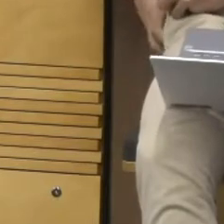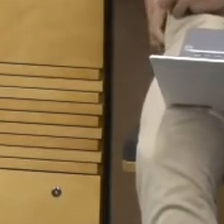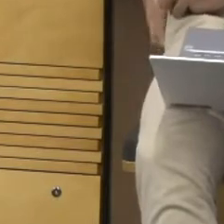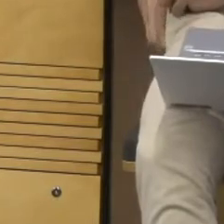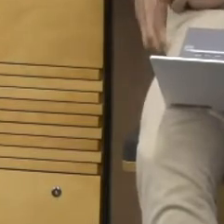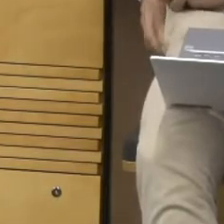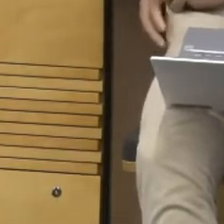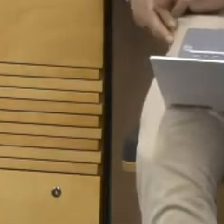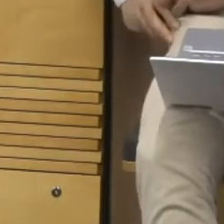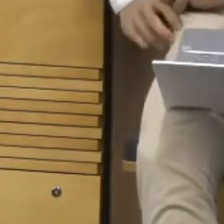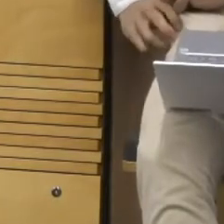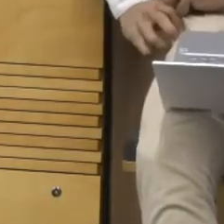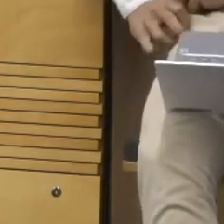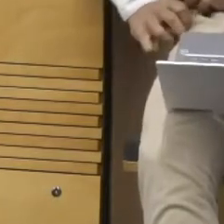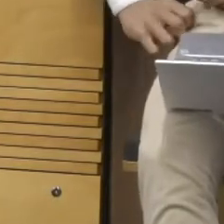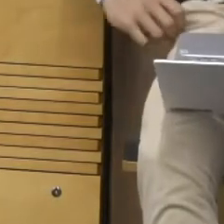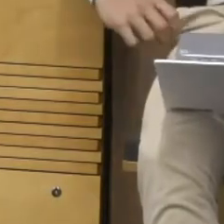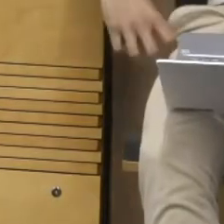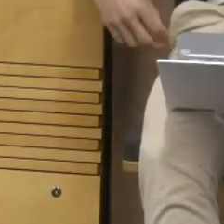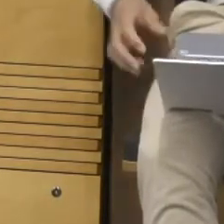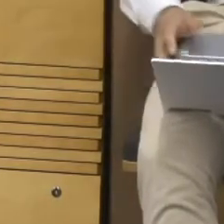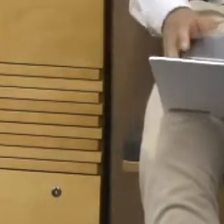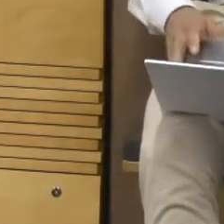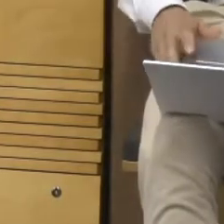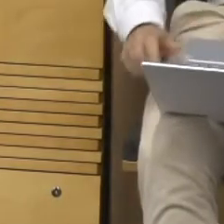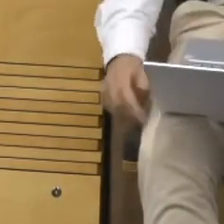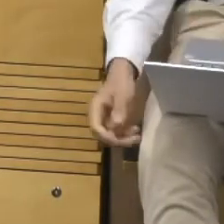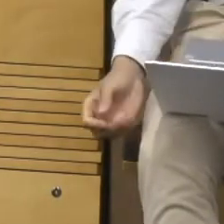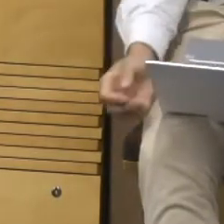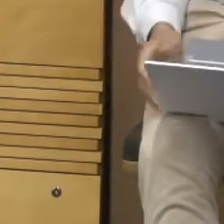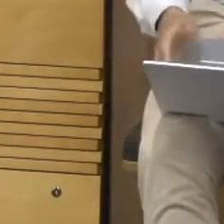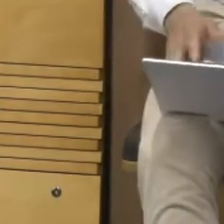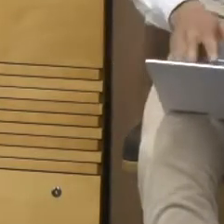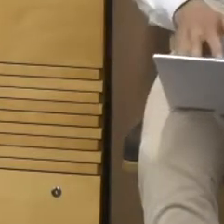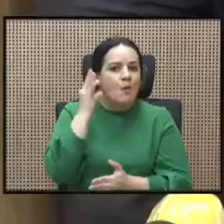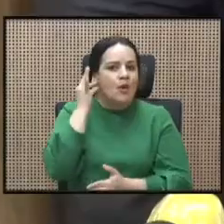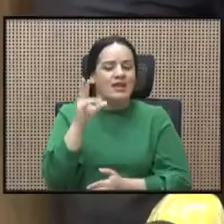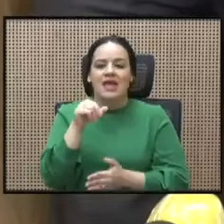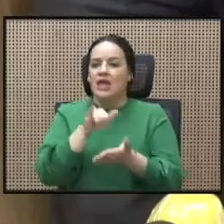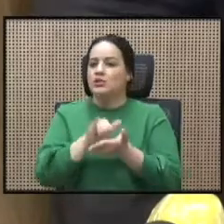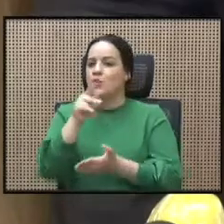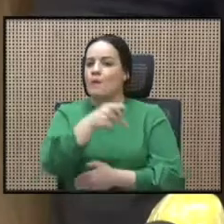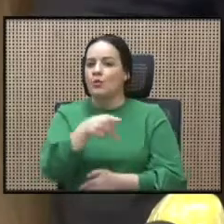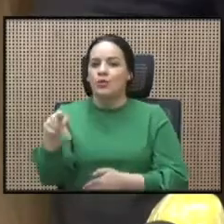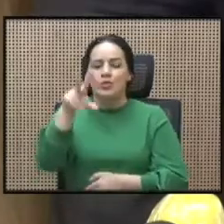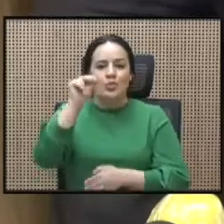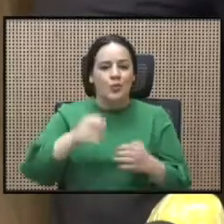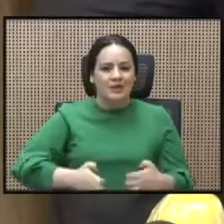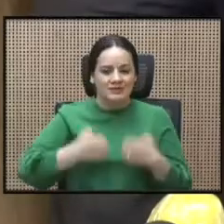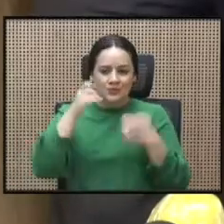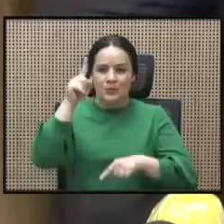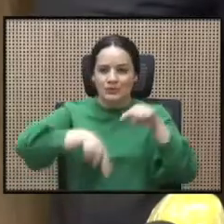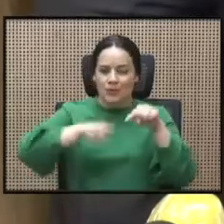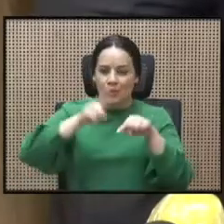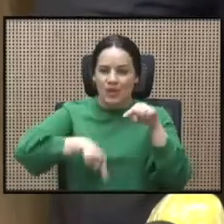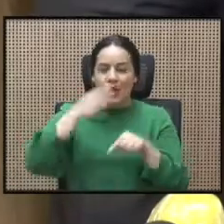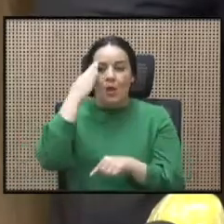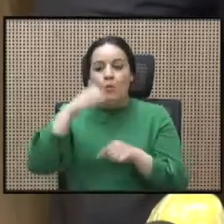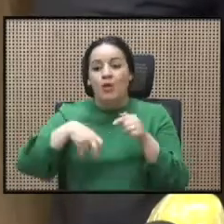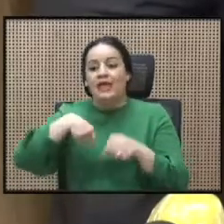delitos se eliminan los riesgos existentes cuando se recalifican los hechos o existe demora judicial